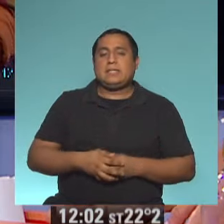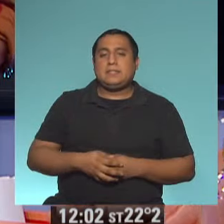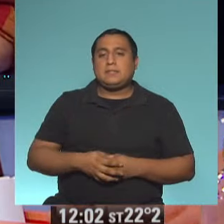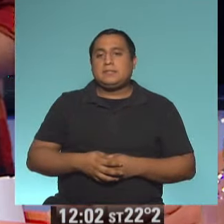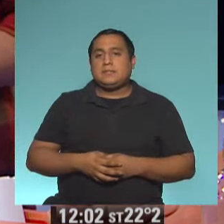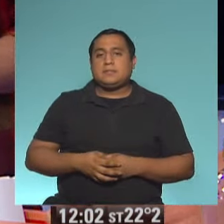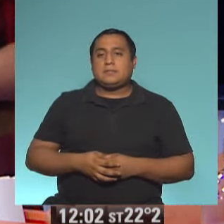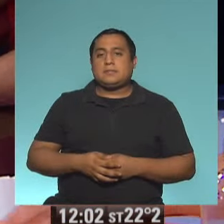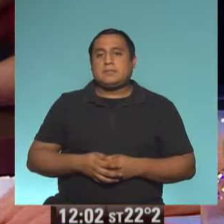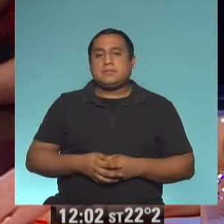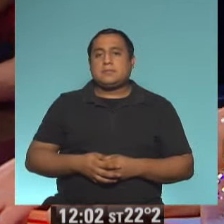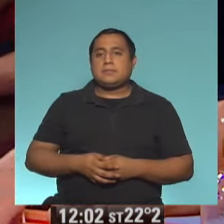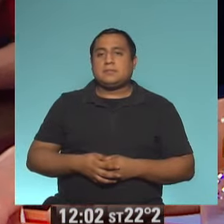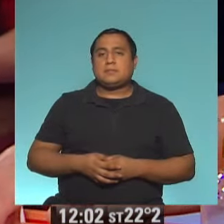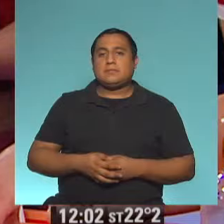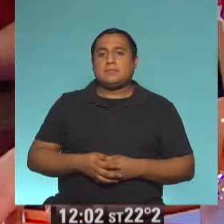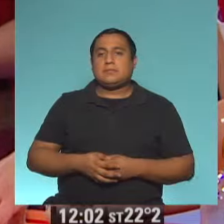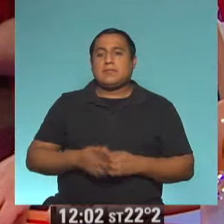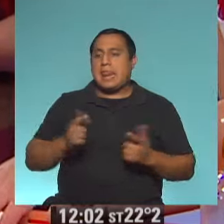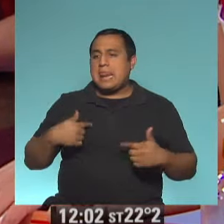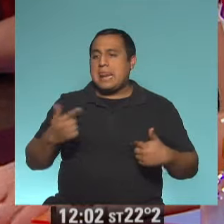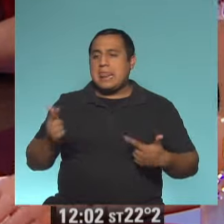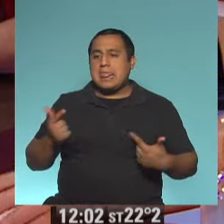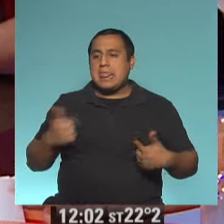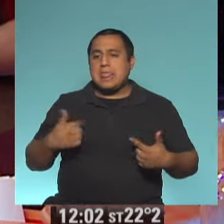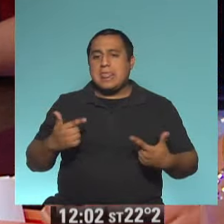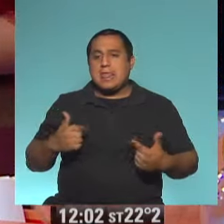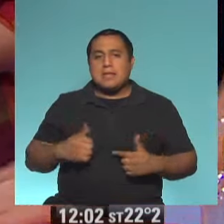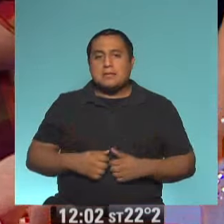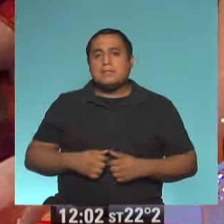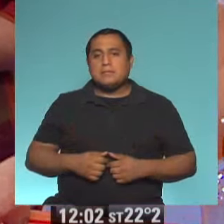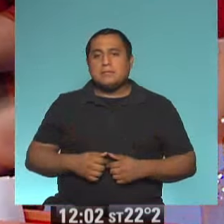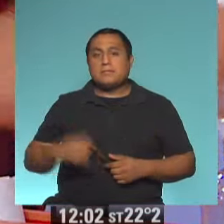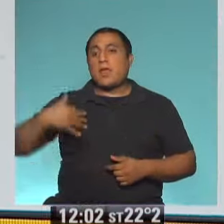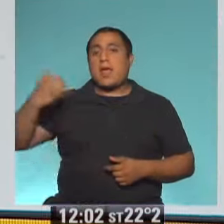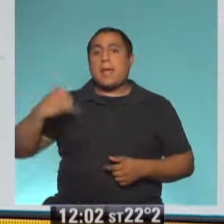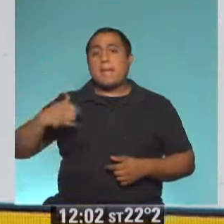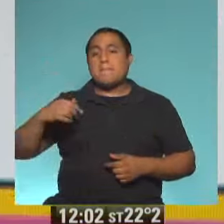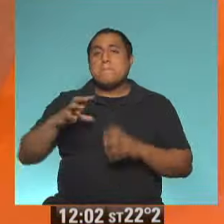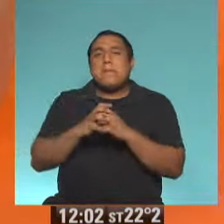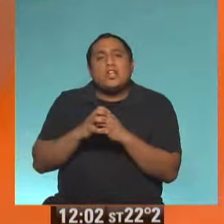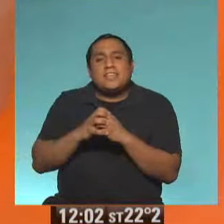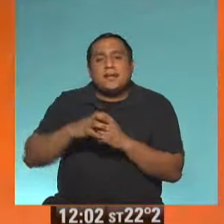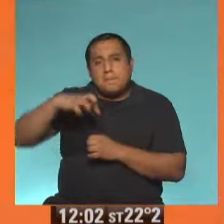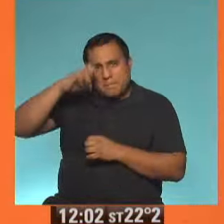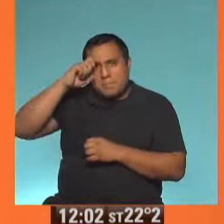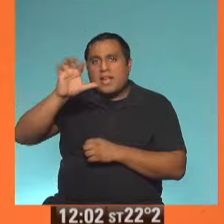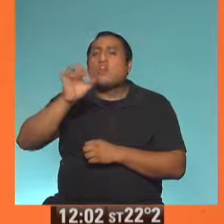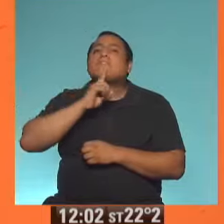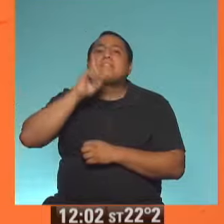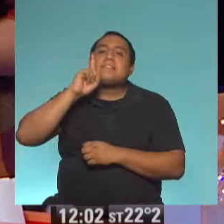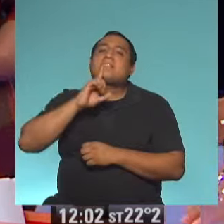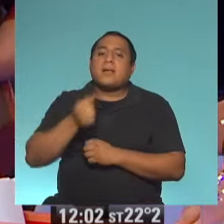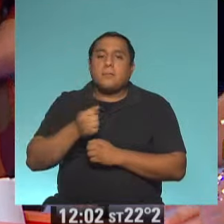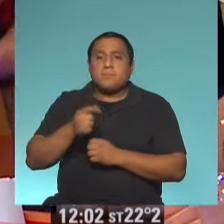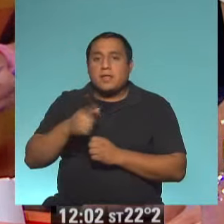¿Qué tengo? No tengo nada. Lamparita, pelotita. Yo tengo pelotita, miren. Pelotita. Y